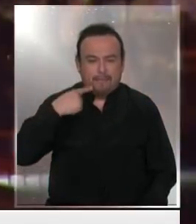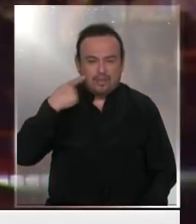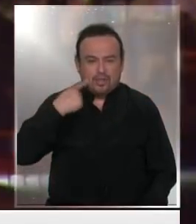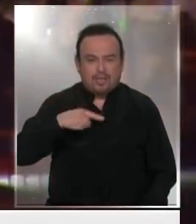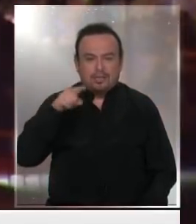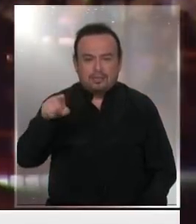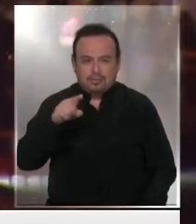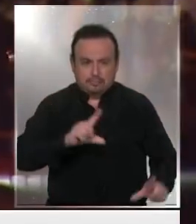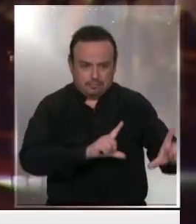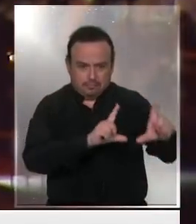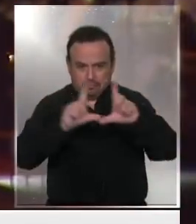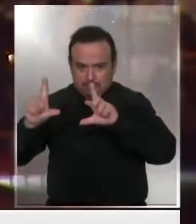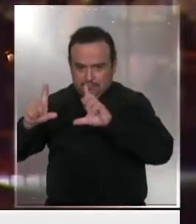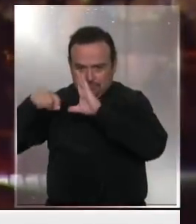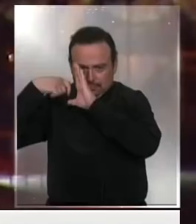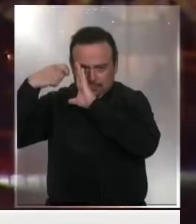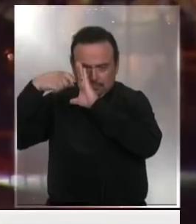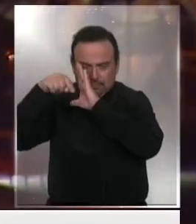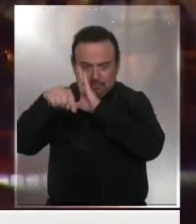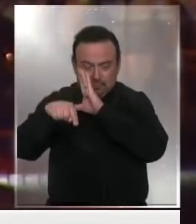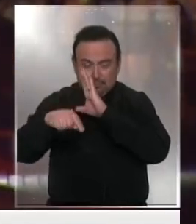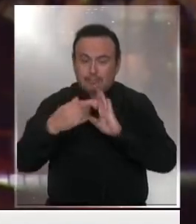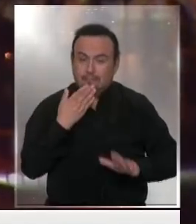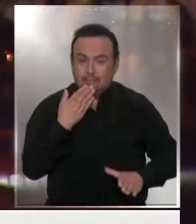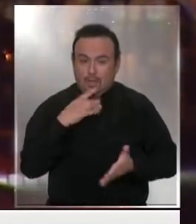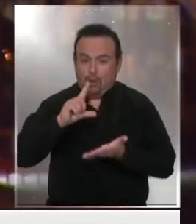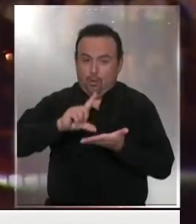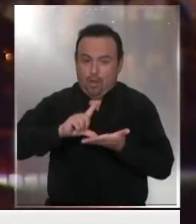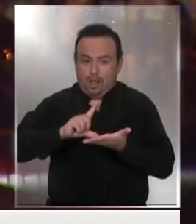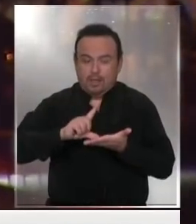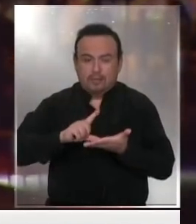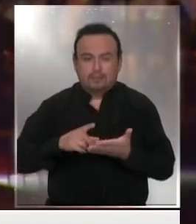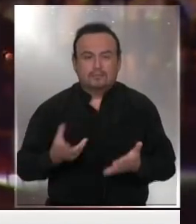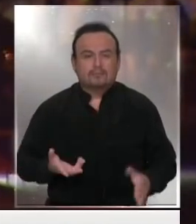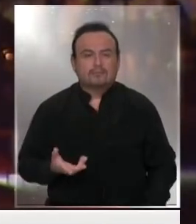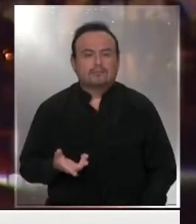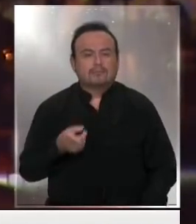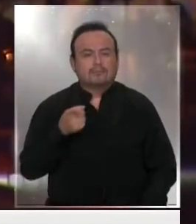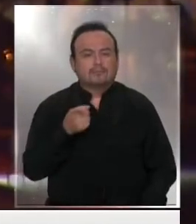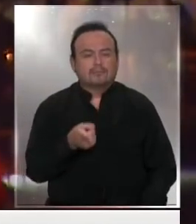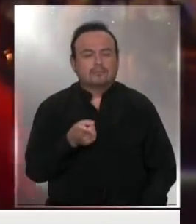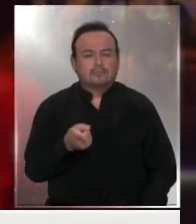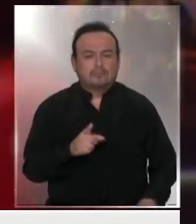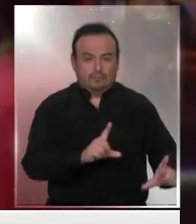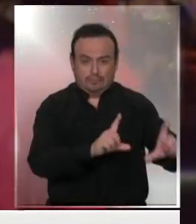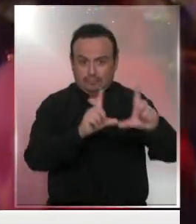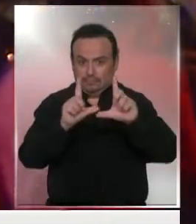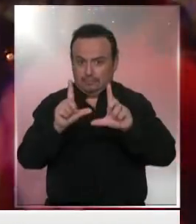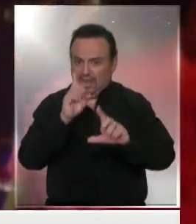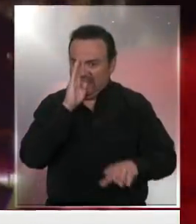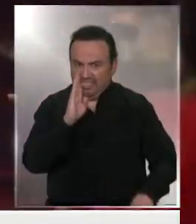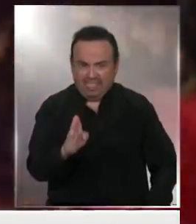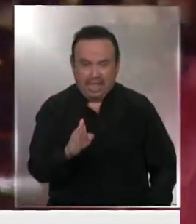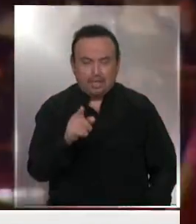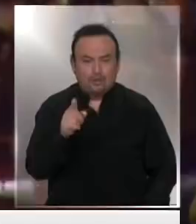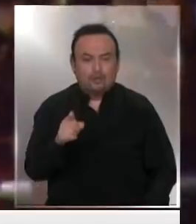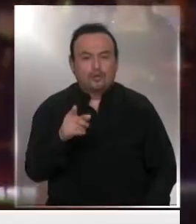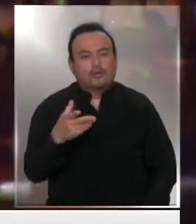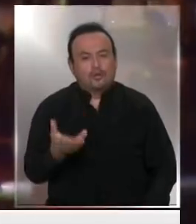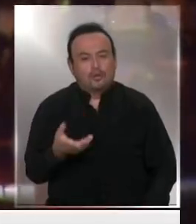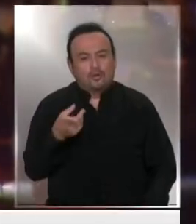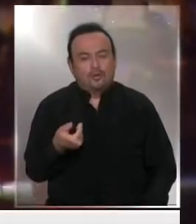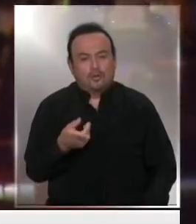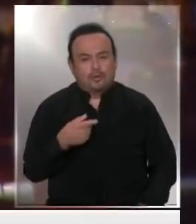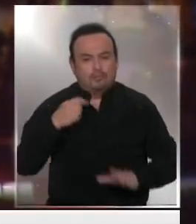viendo imágenes de lo que está pasando también en este lugar. Bueno, son imágenes en vivo que estamos recogiendo en